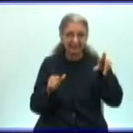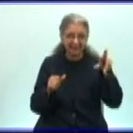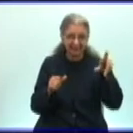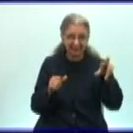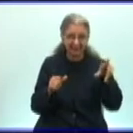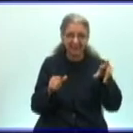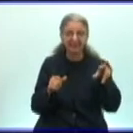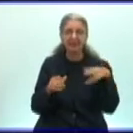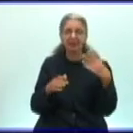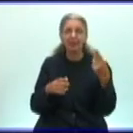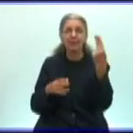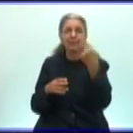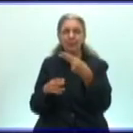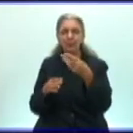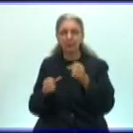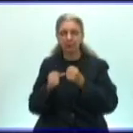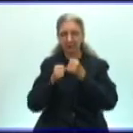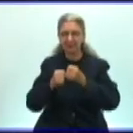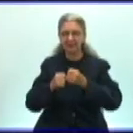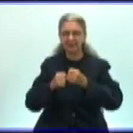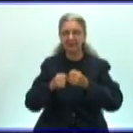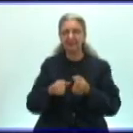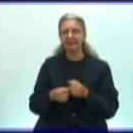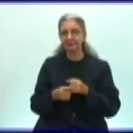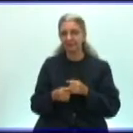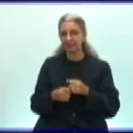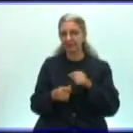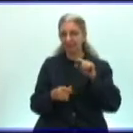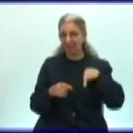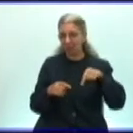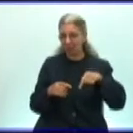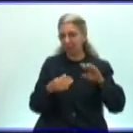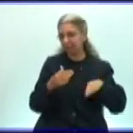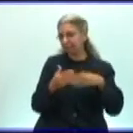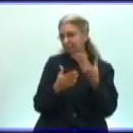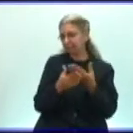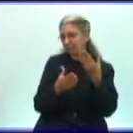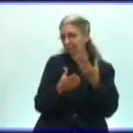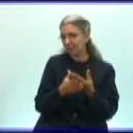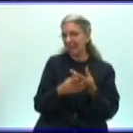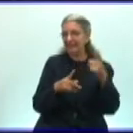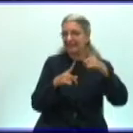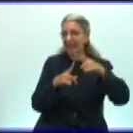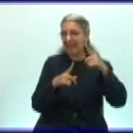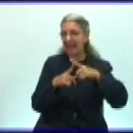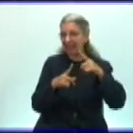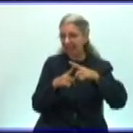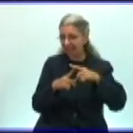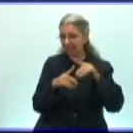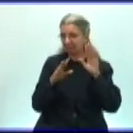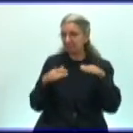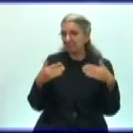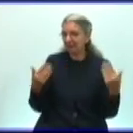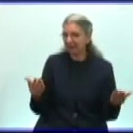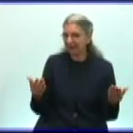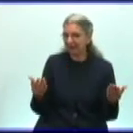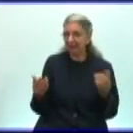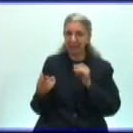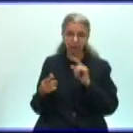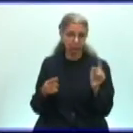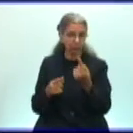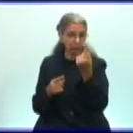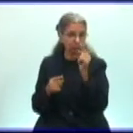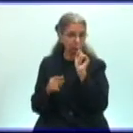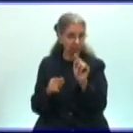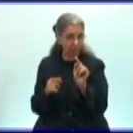la potencia eléctrica. Por lo que le propongo de tarea el estudio